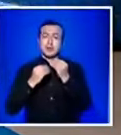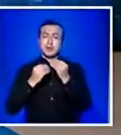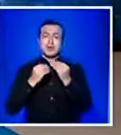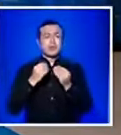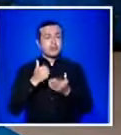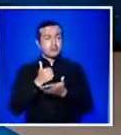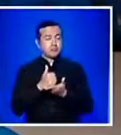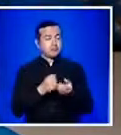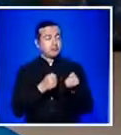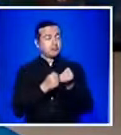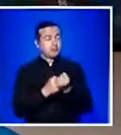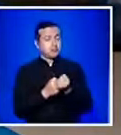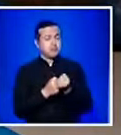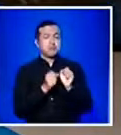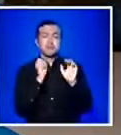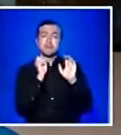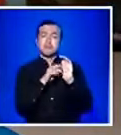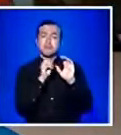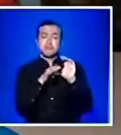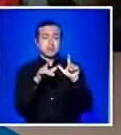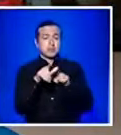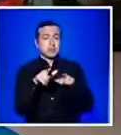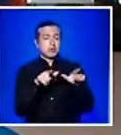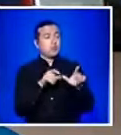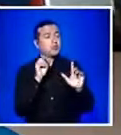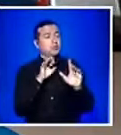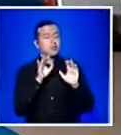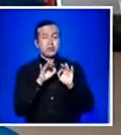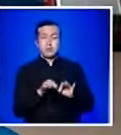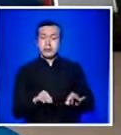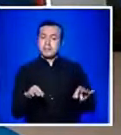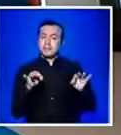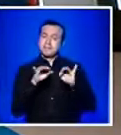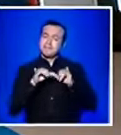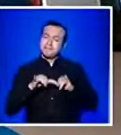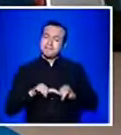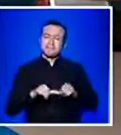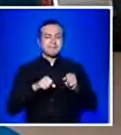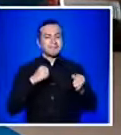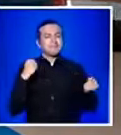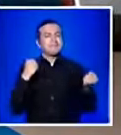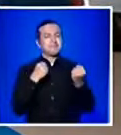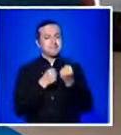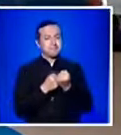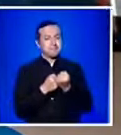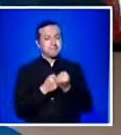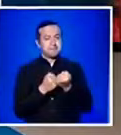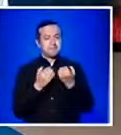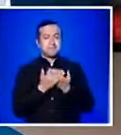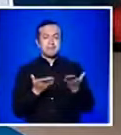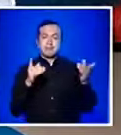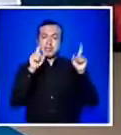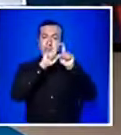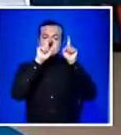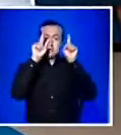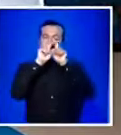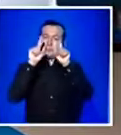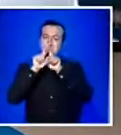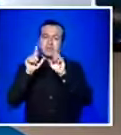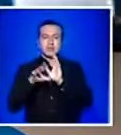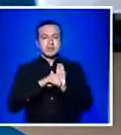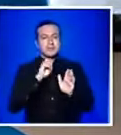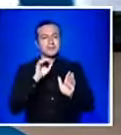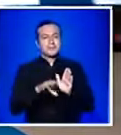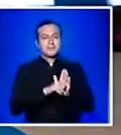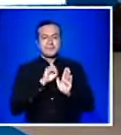también guardan en este espacio. Así que es importante que se siga realizando ese trabajo y que en este caso las empresas sigan donando y